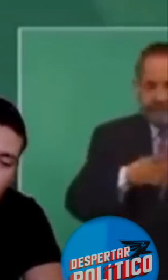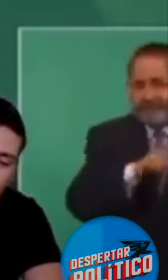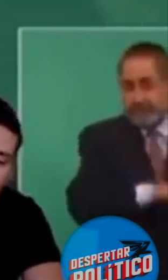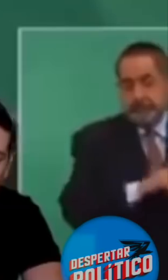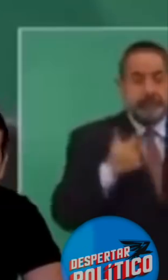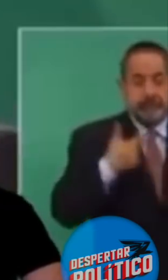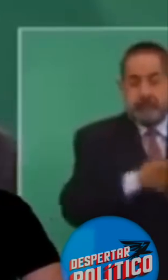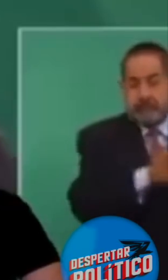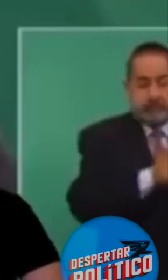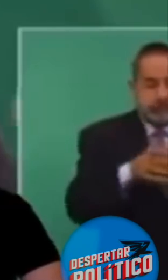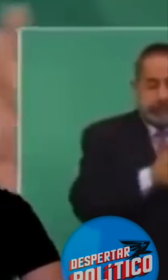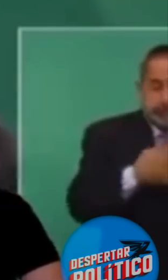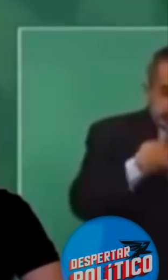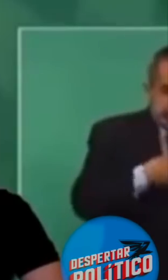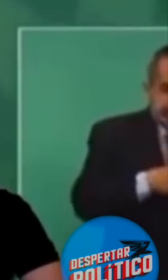y eran